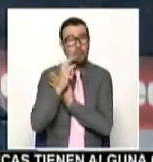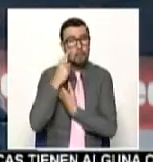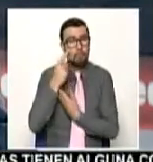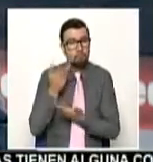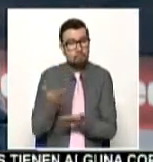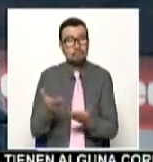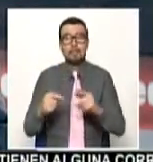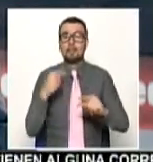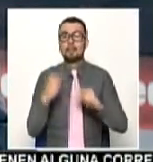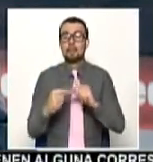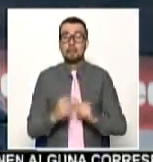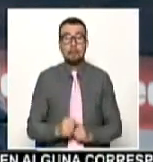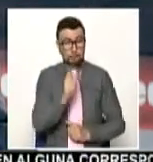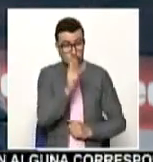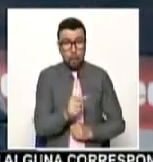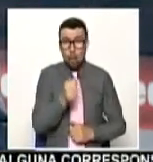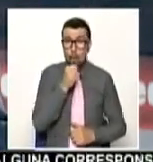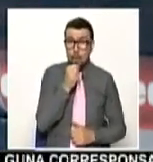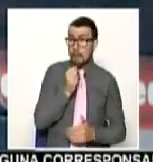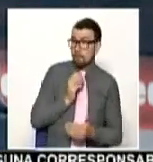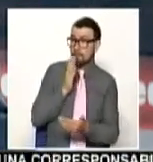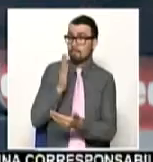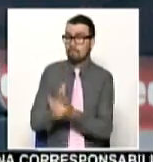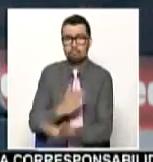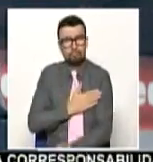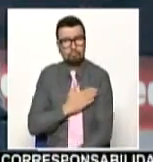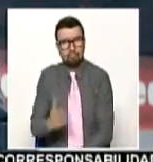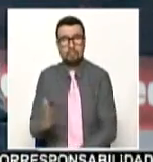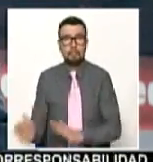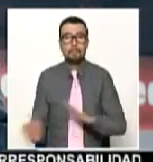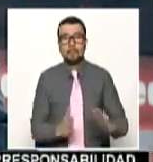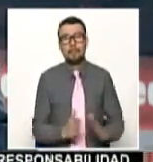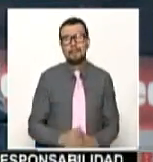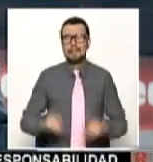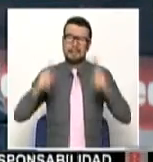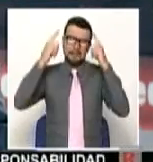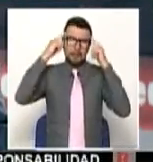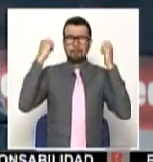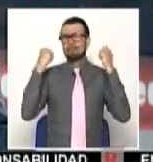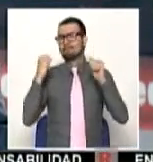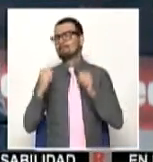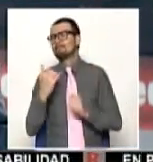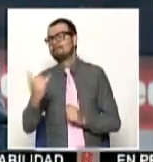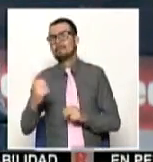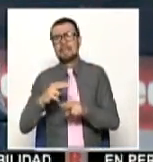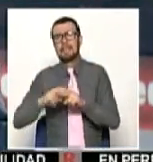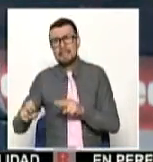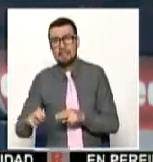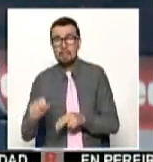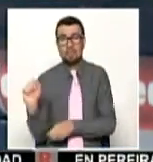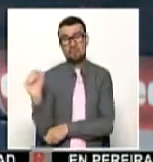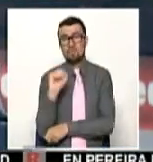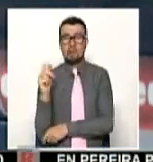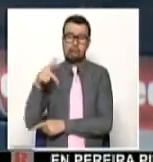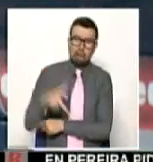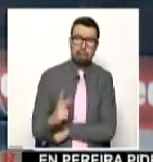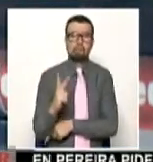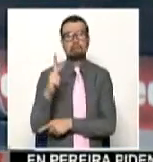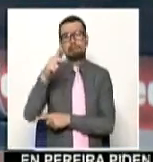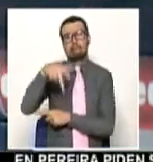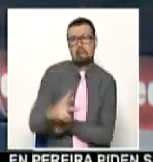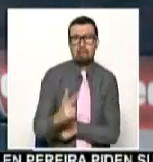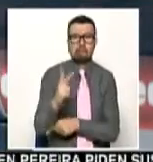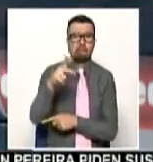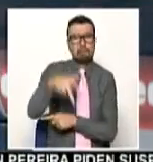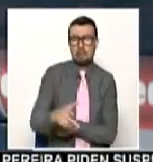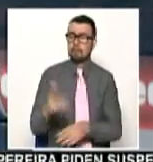reportero@telecafe.tv. Nuestros periodistas estarán muy atentos. Uno de los dolores de cabeza de los manizaleños son los huecos y las vías en mal estado.